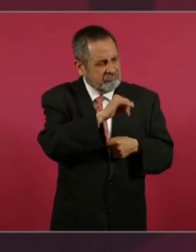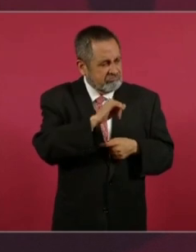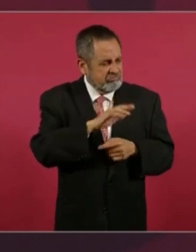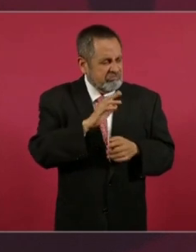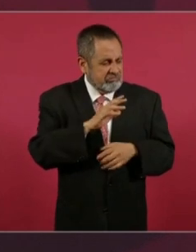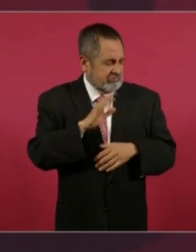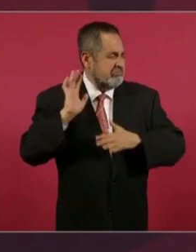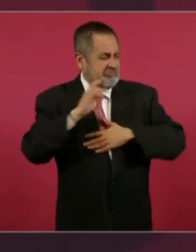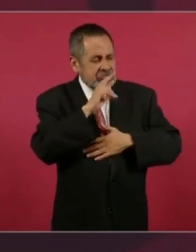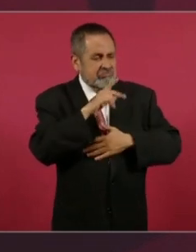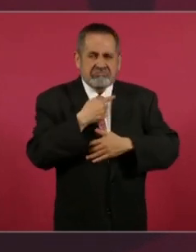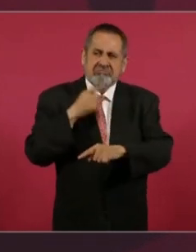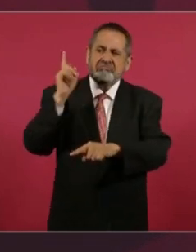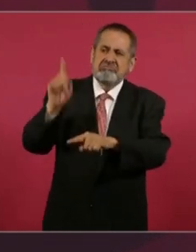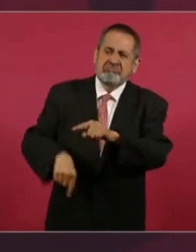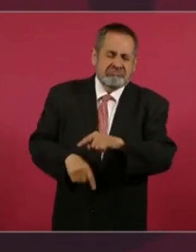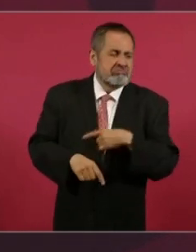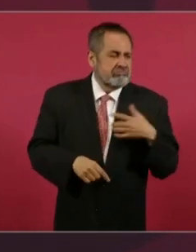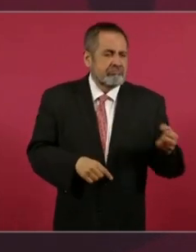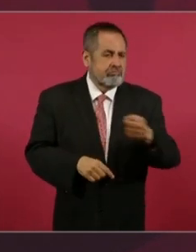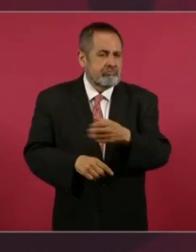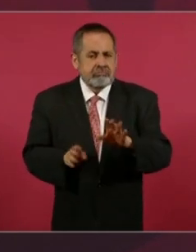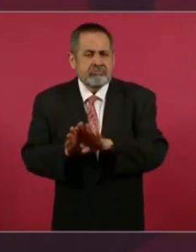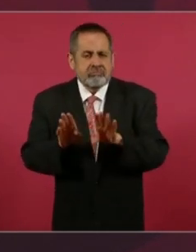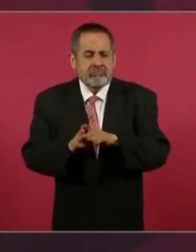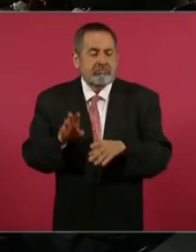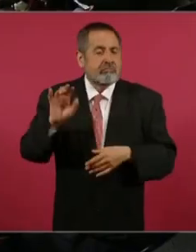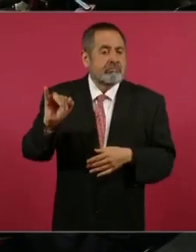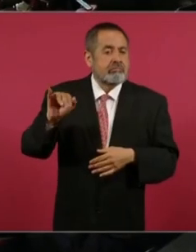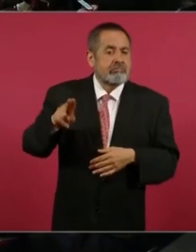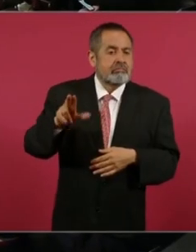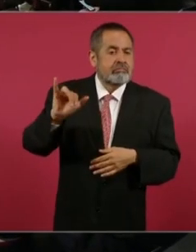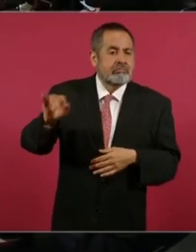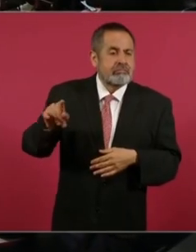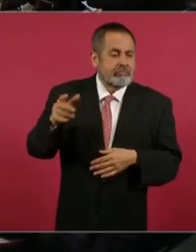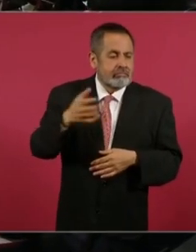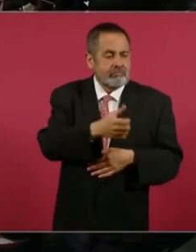comprometes cargo de la transparencia si es autónoma?